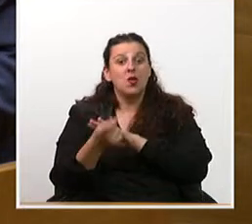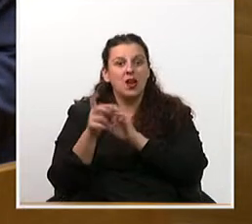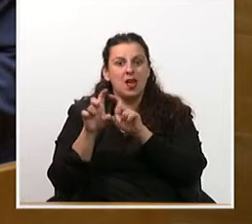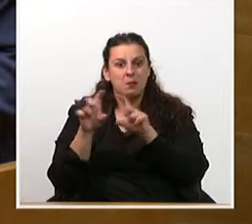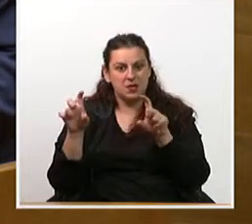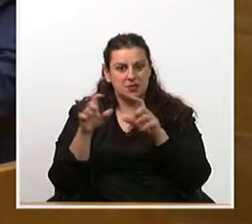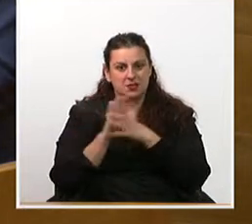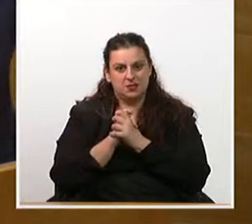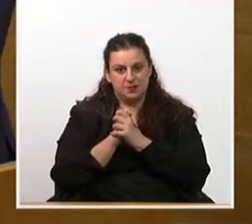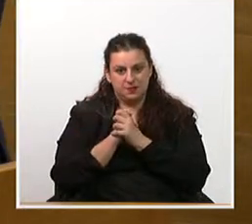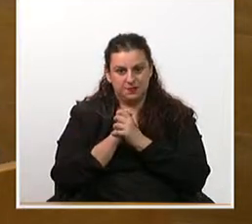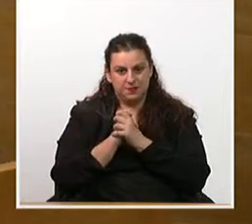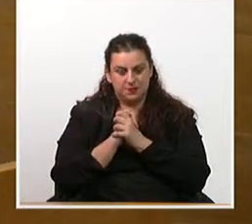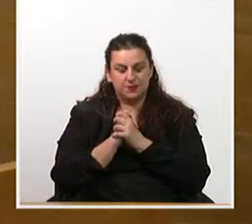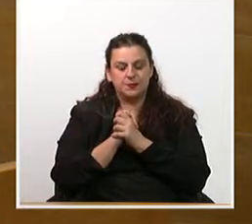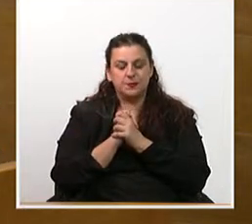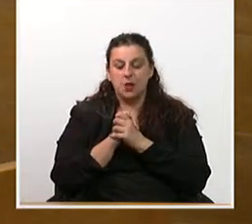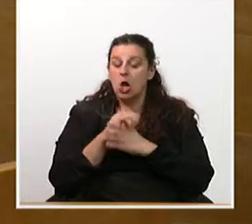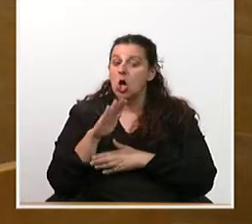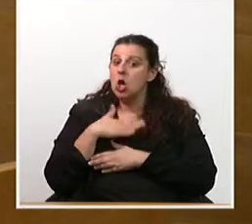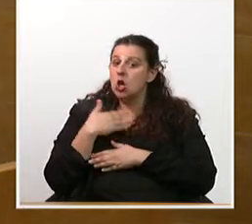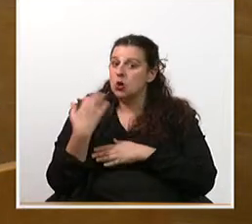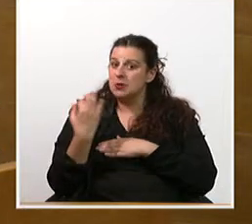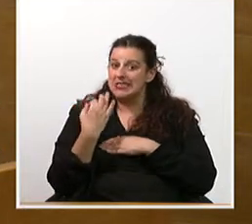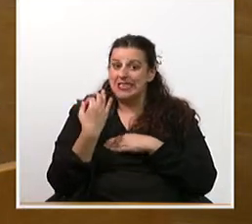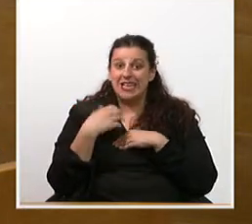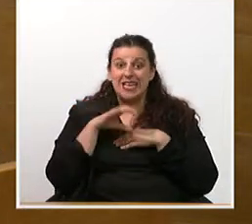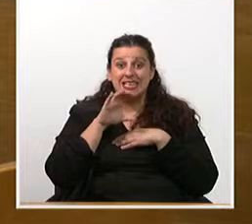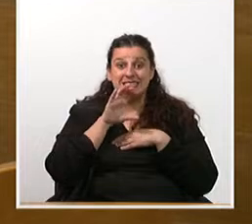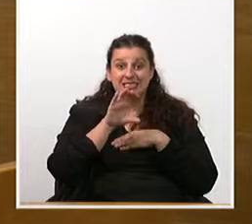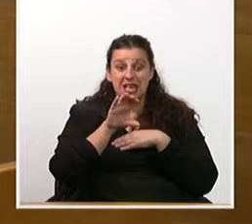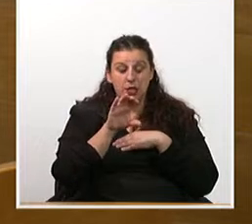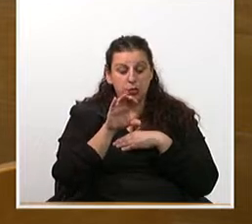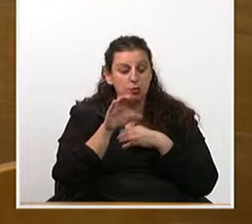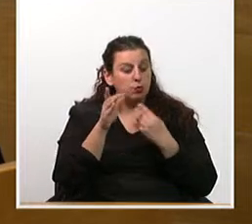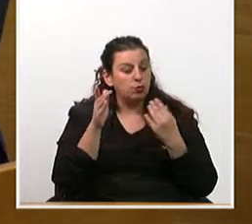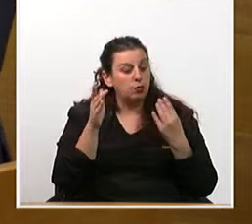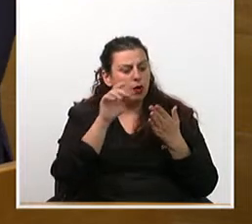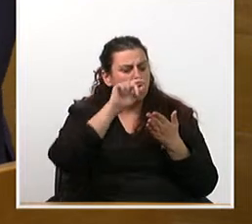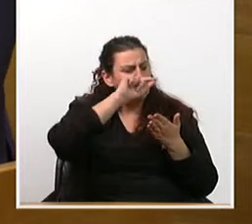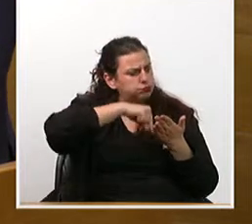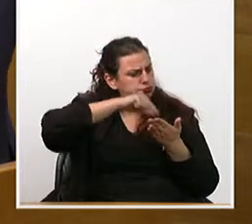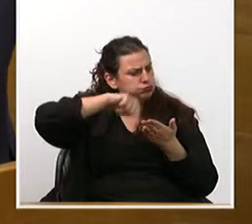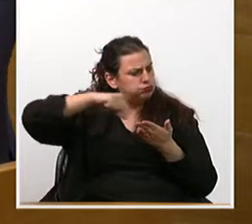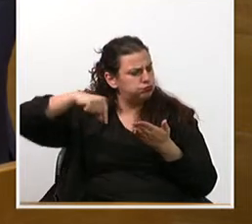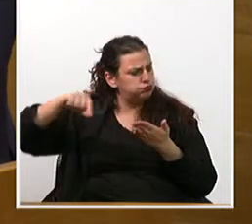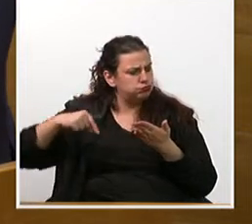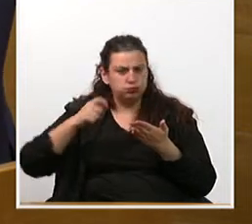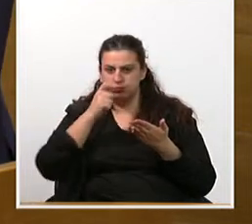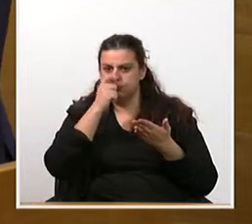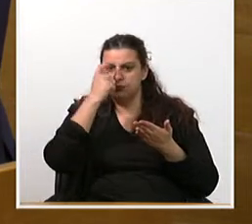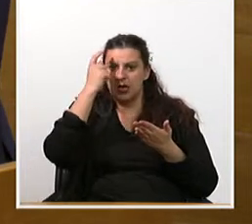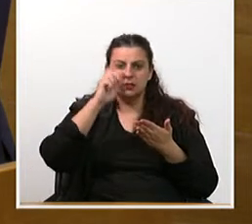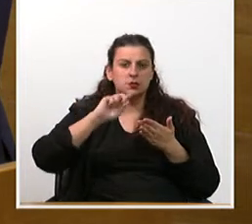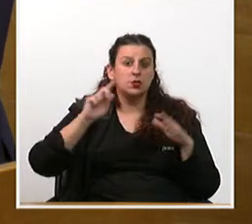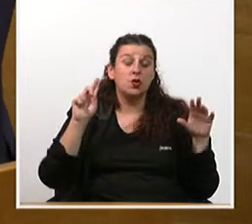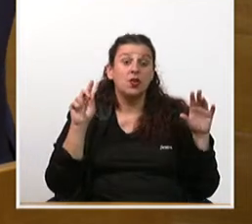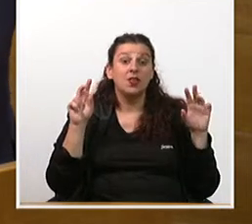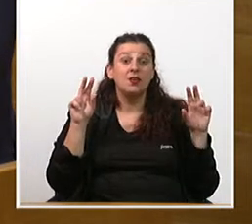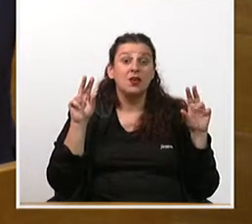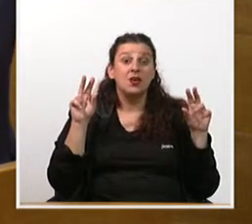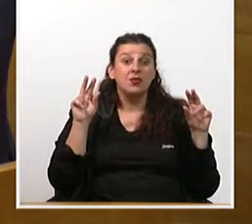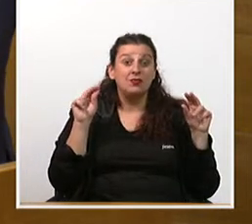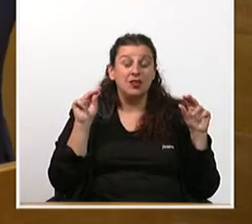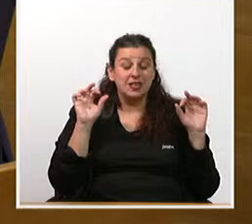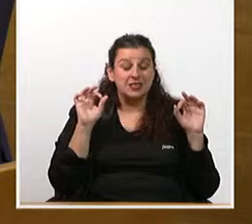empresas no puede ser que el estado sea el gran contratador hemos de acabar con